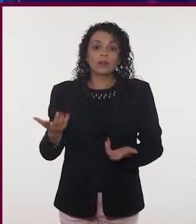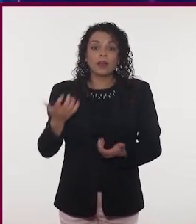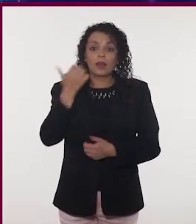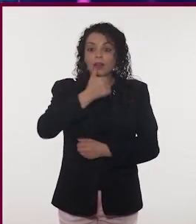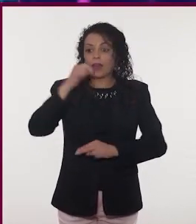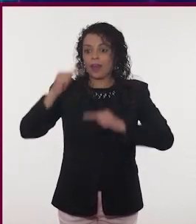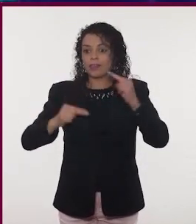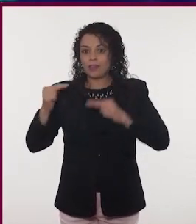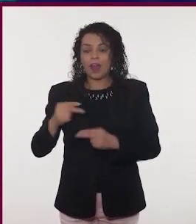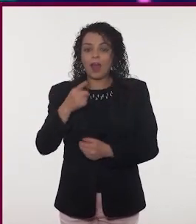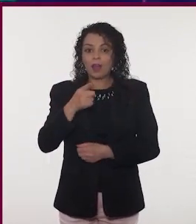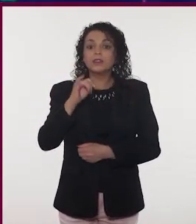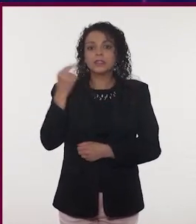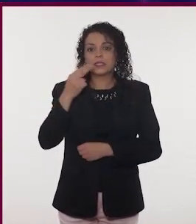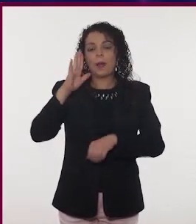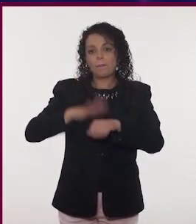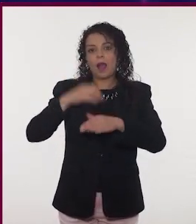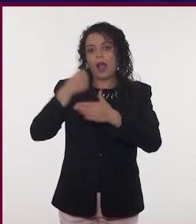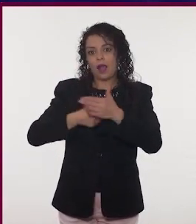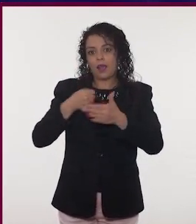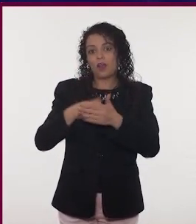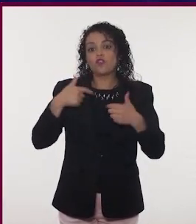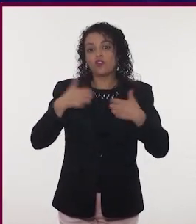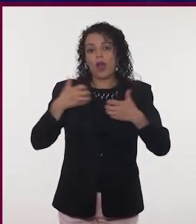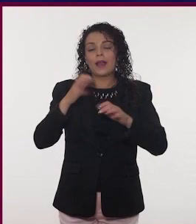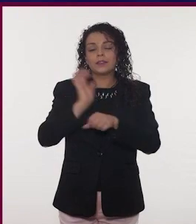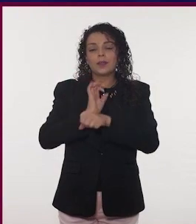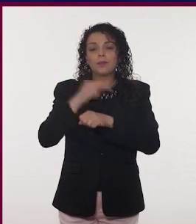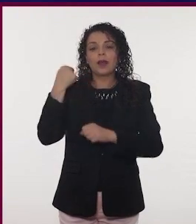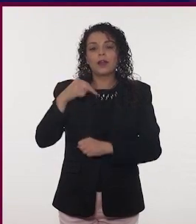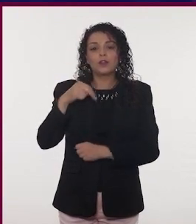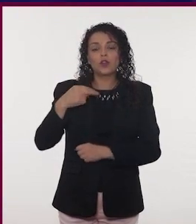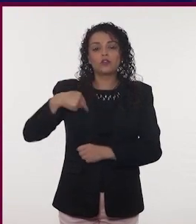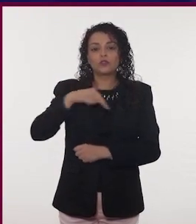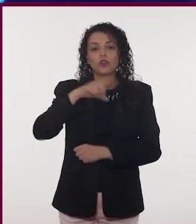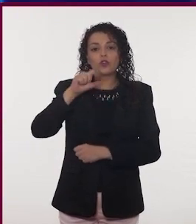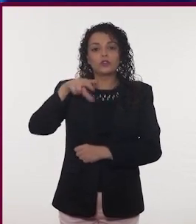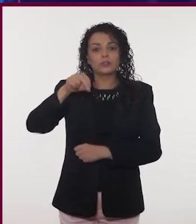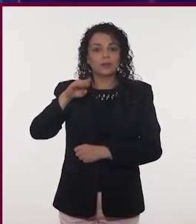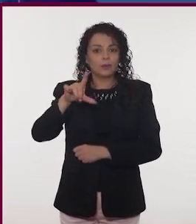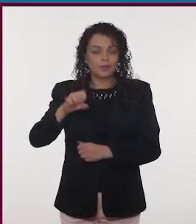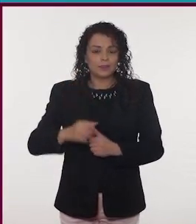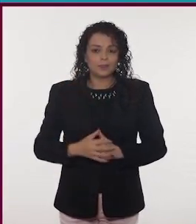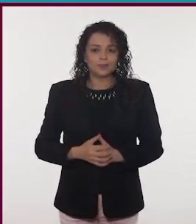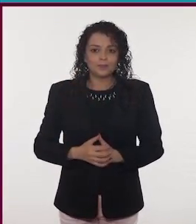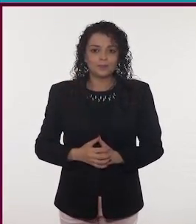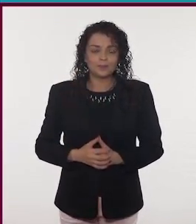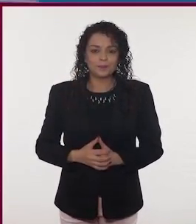que entregas, pues sí, tienes que exigirte una calidad que no es, o sea, que sí tiene que ser con un nivel alto.